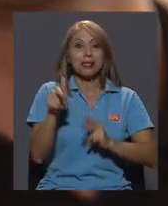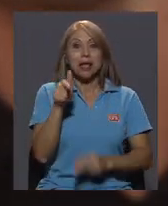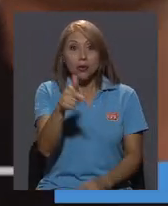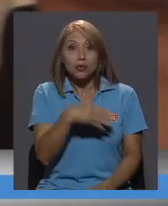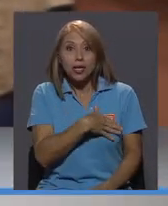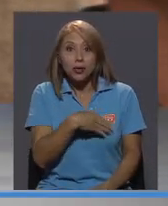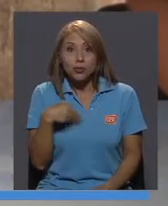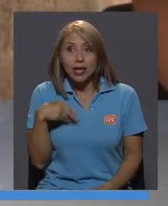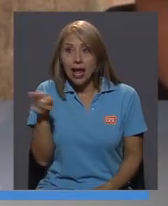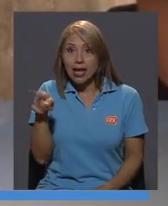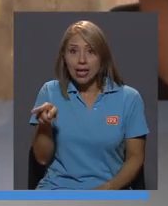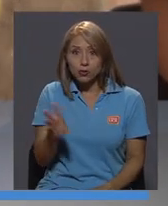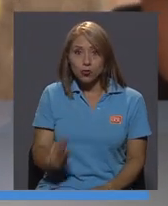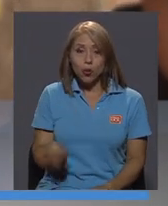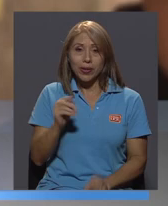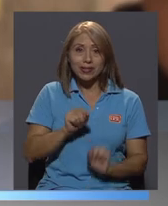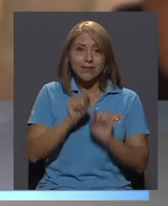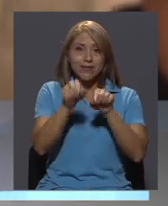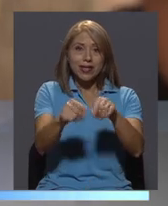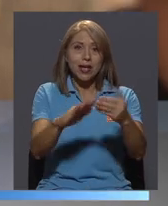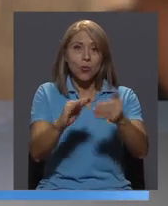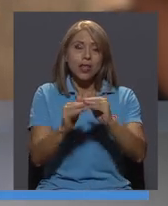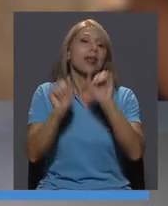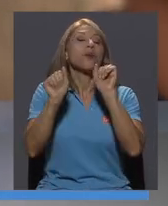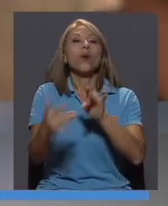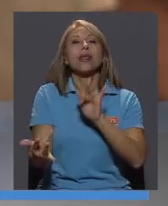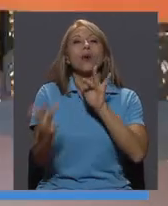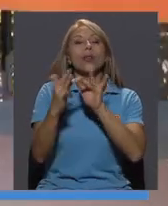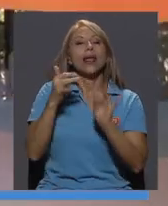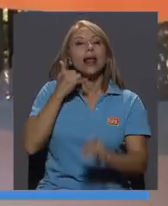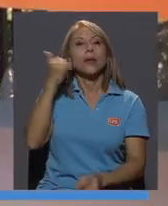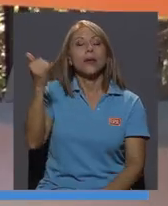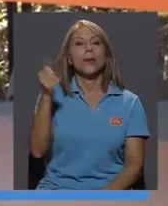lleven música a su comunidad, puede